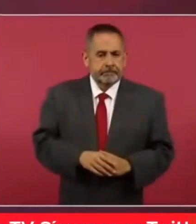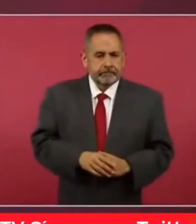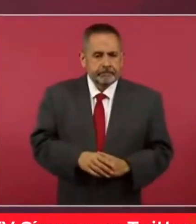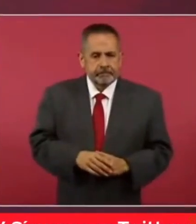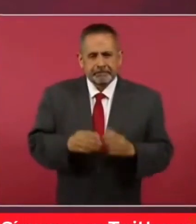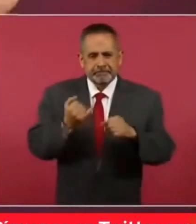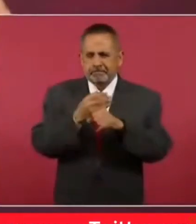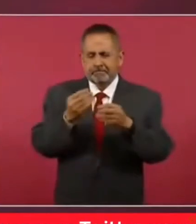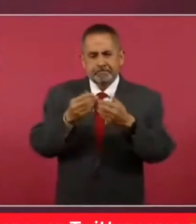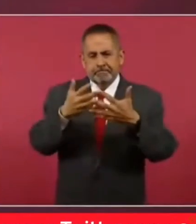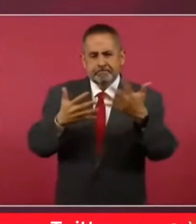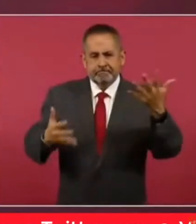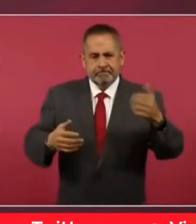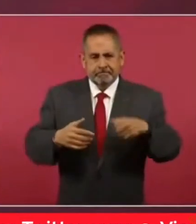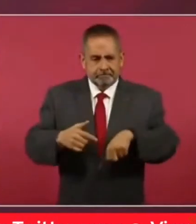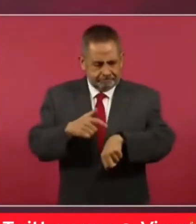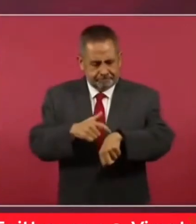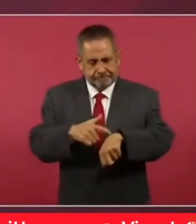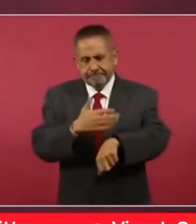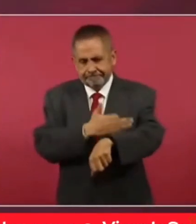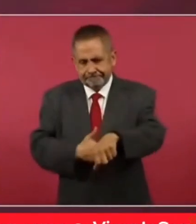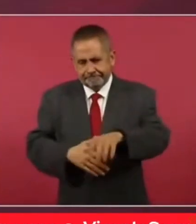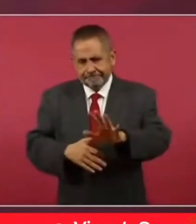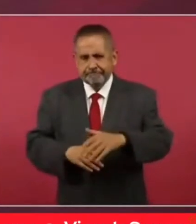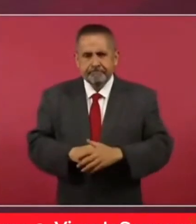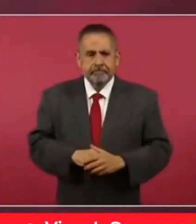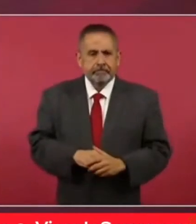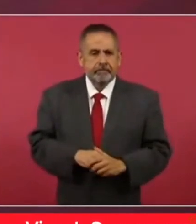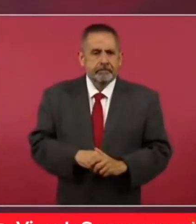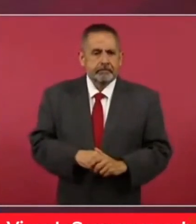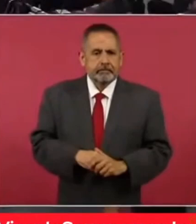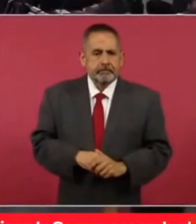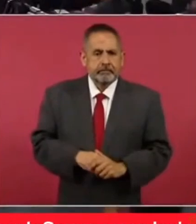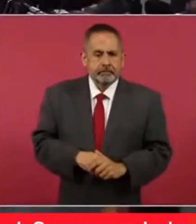Es tanta la información y ya se está haciendo tarde.